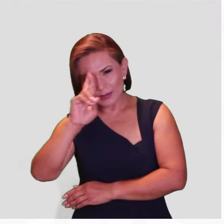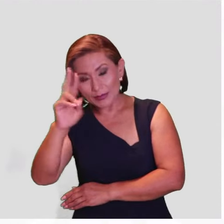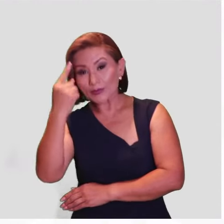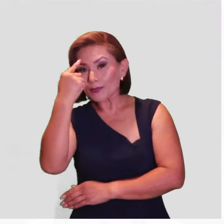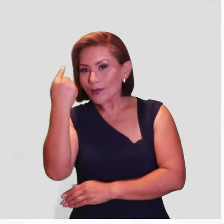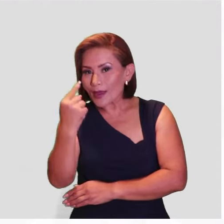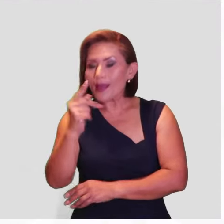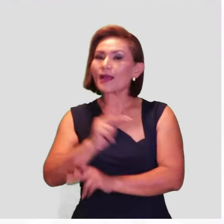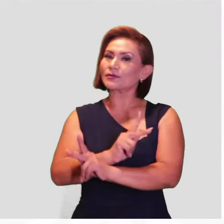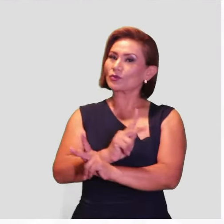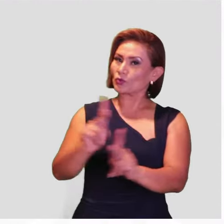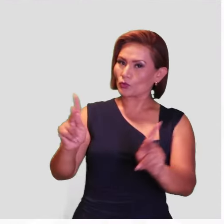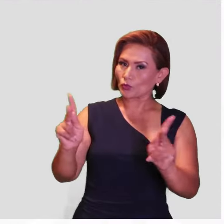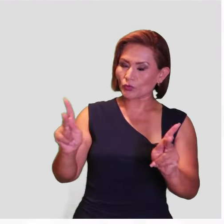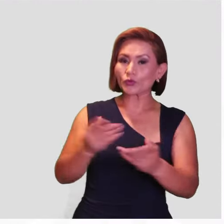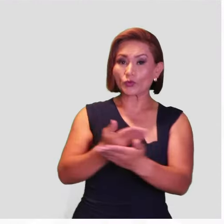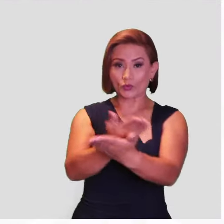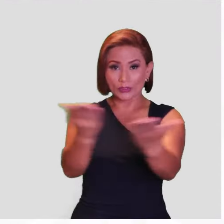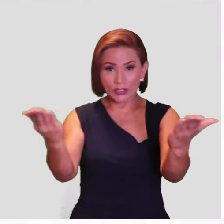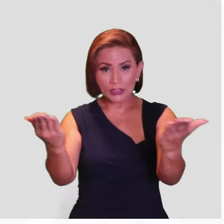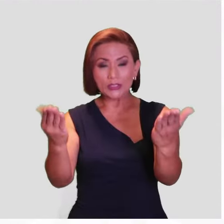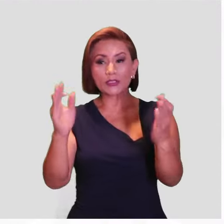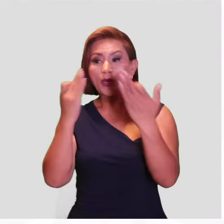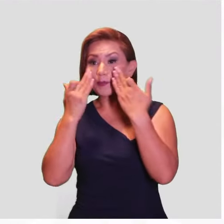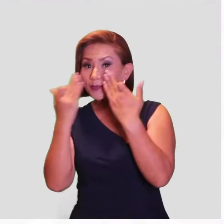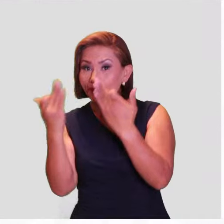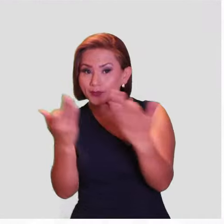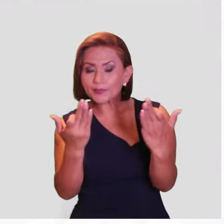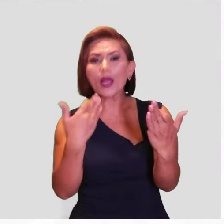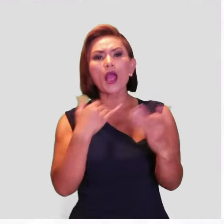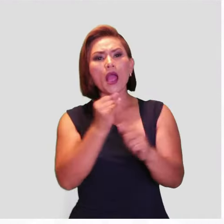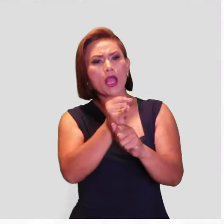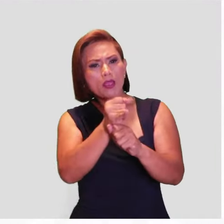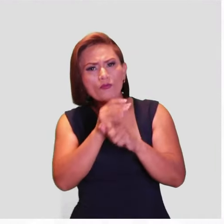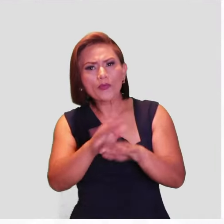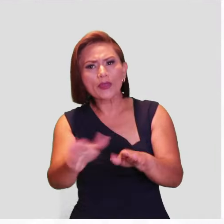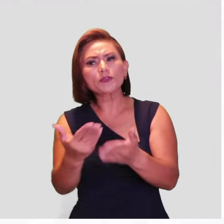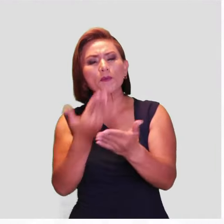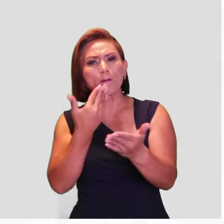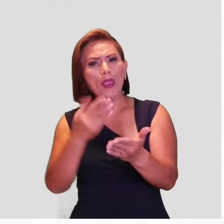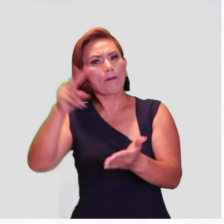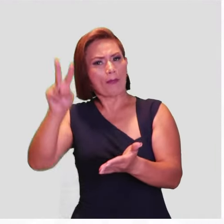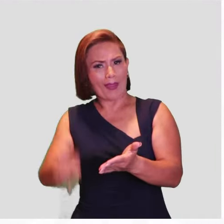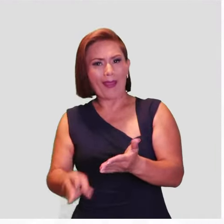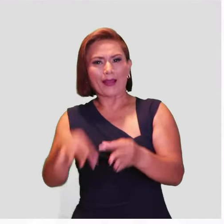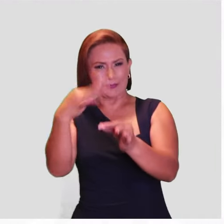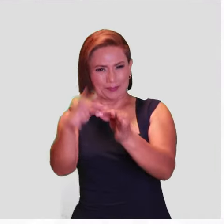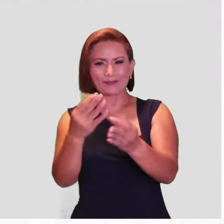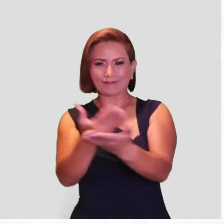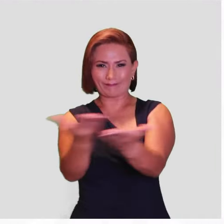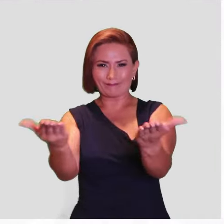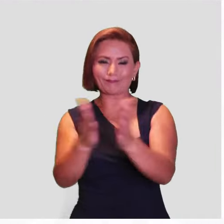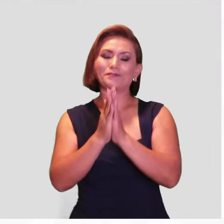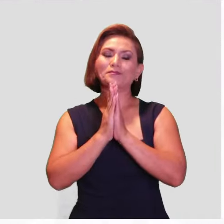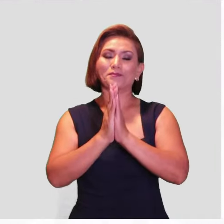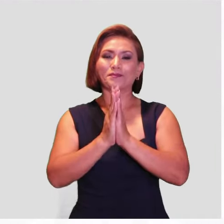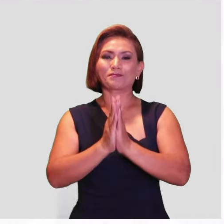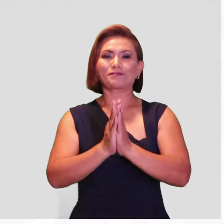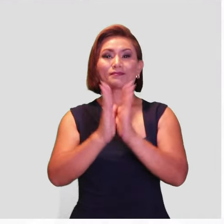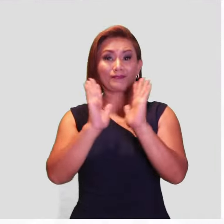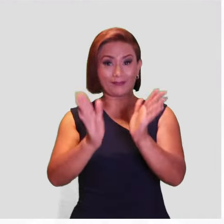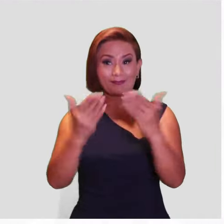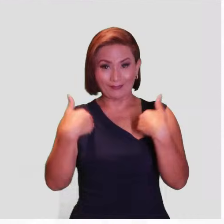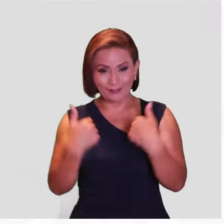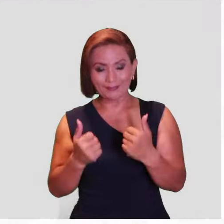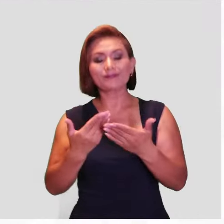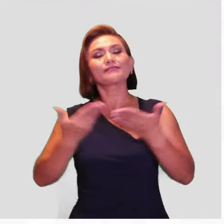una información objetiva, veraz y verídica por parte de todos ustedes. De esta forma vamos a dar inicio y a entrar